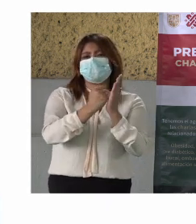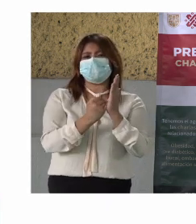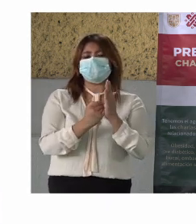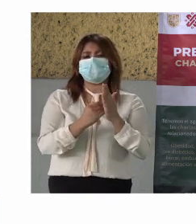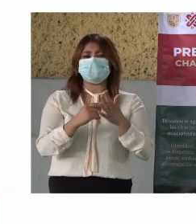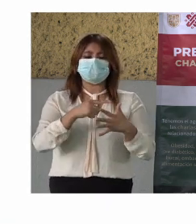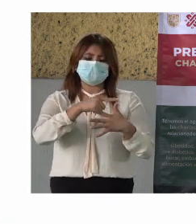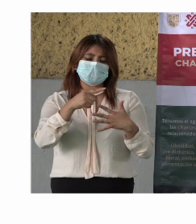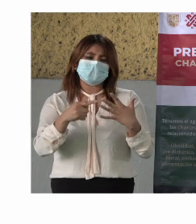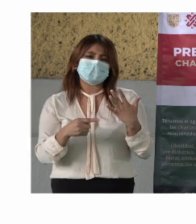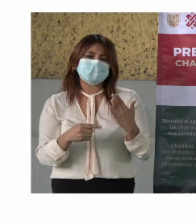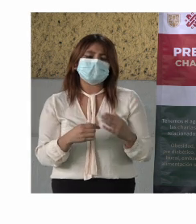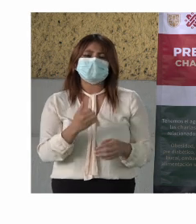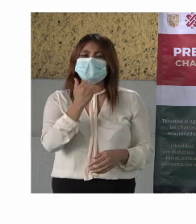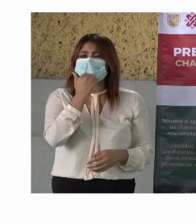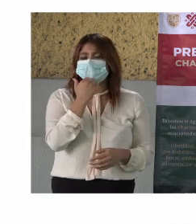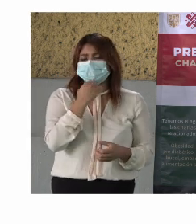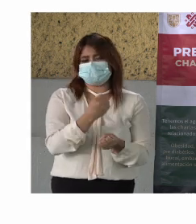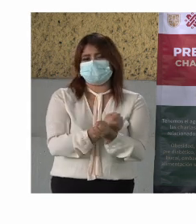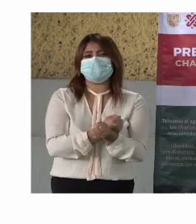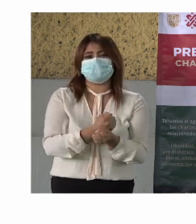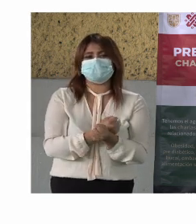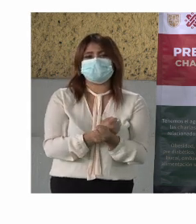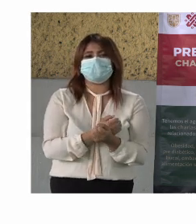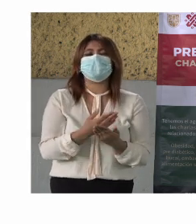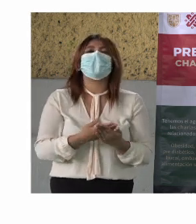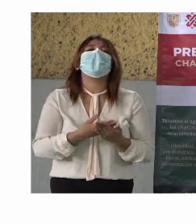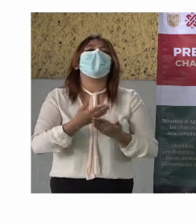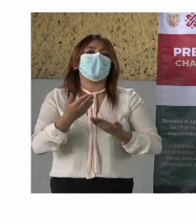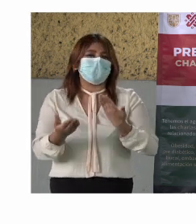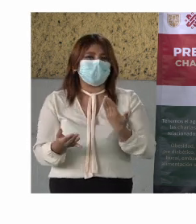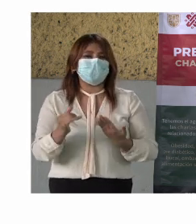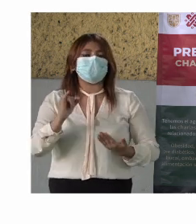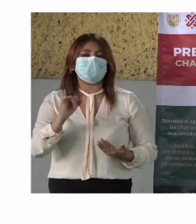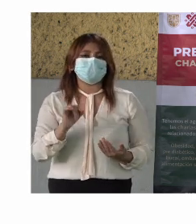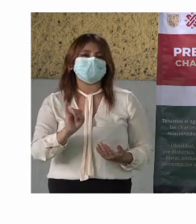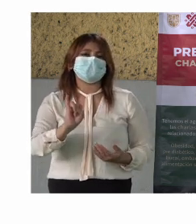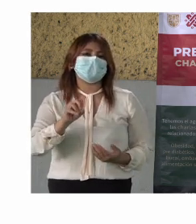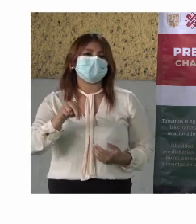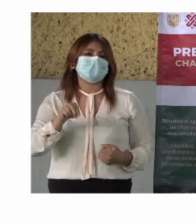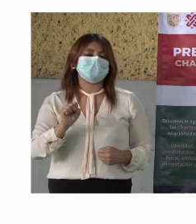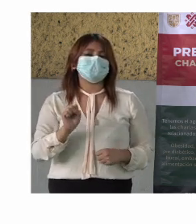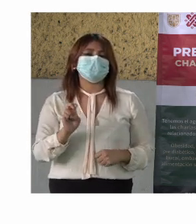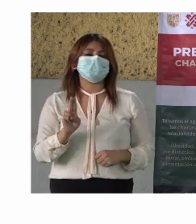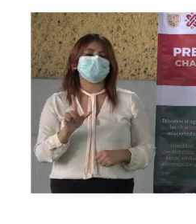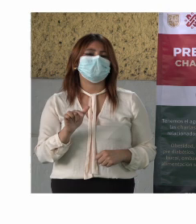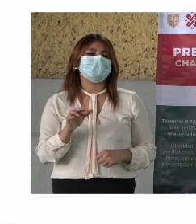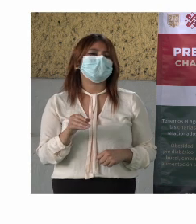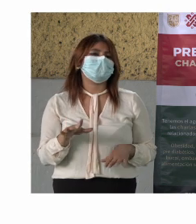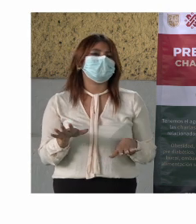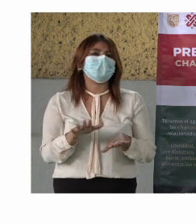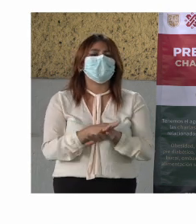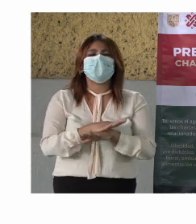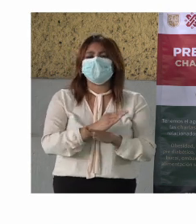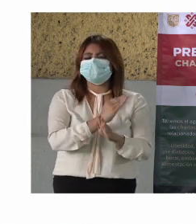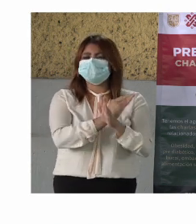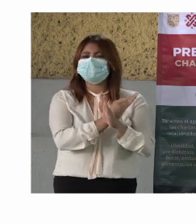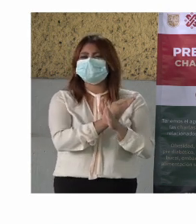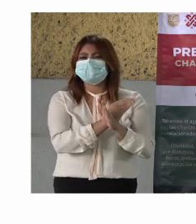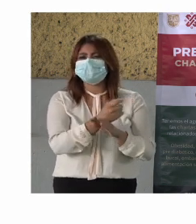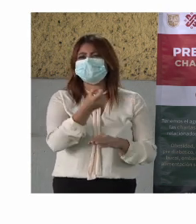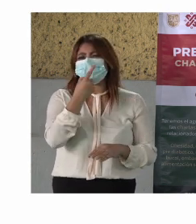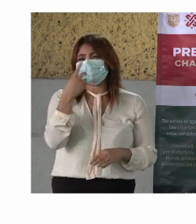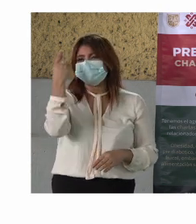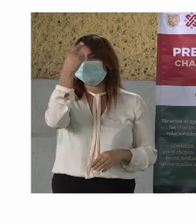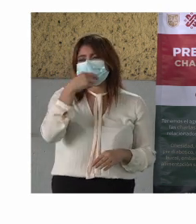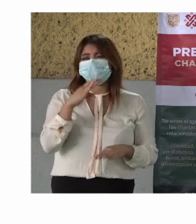de glucosa. Y entonces ahora sí, la insulina, la metformina o los inhibidores de DPP4, todos los demás medicamentos que acabamos de